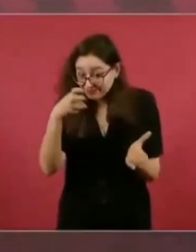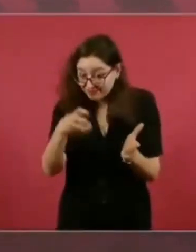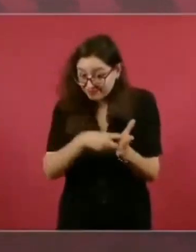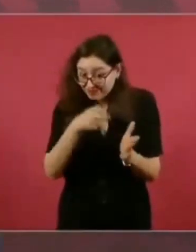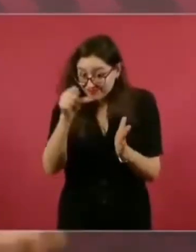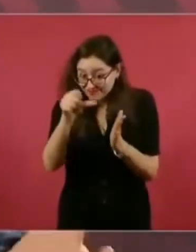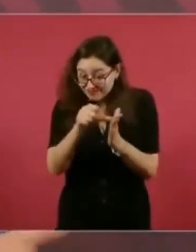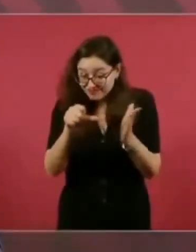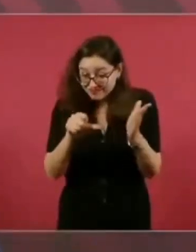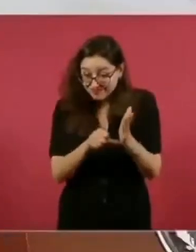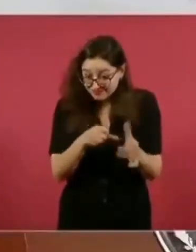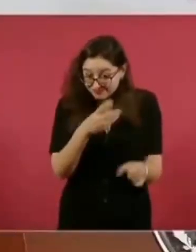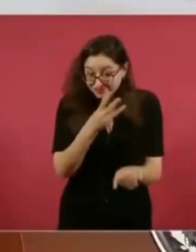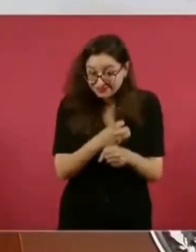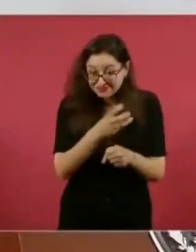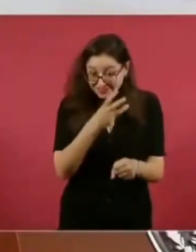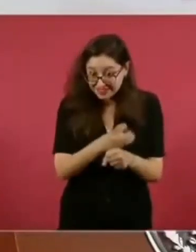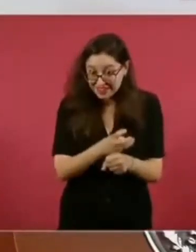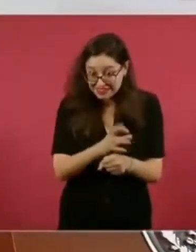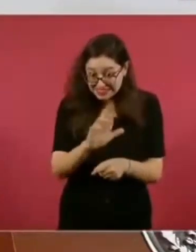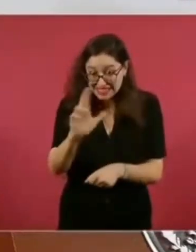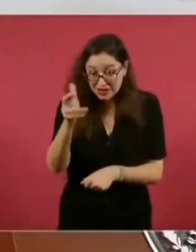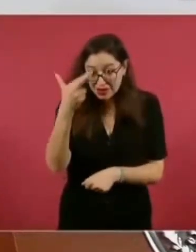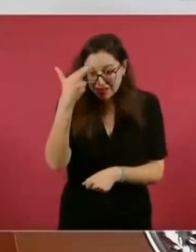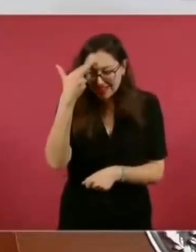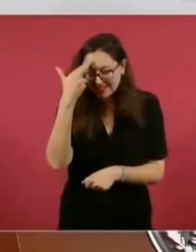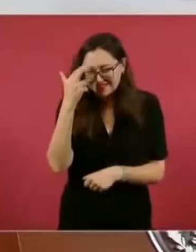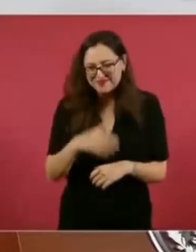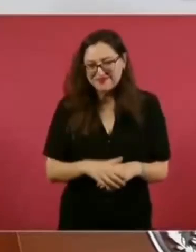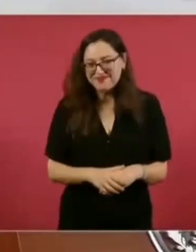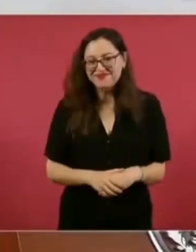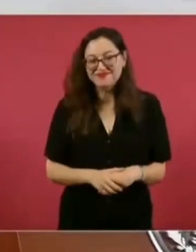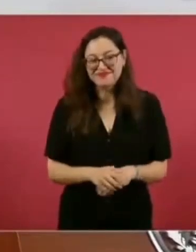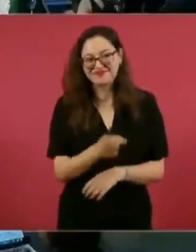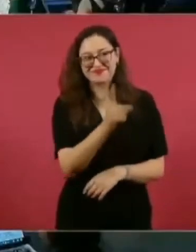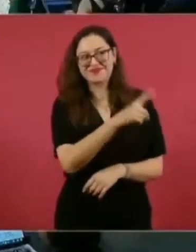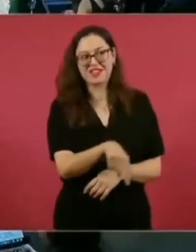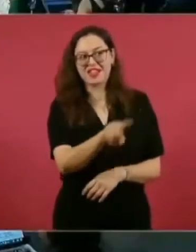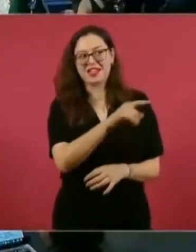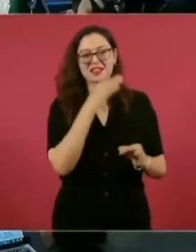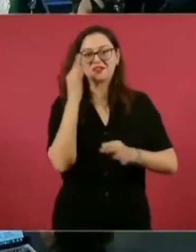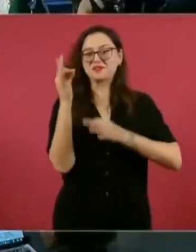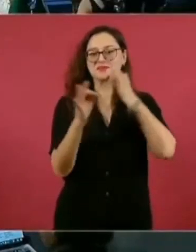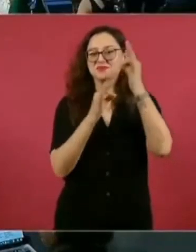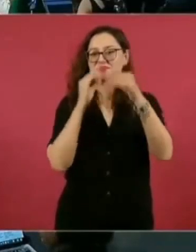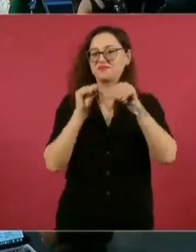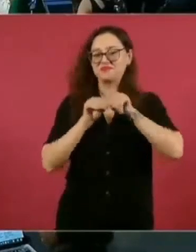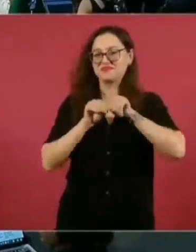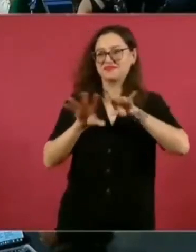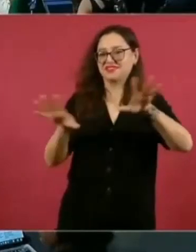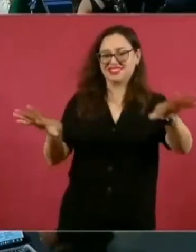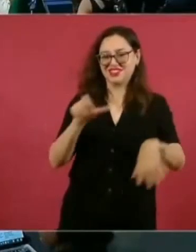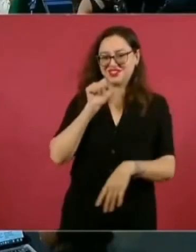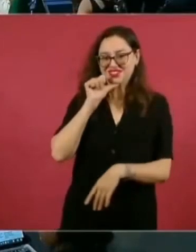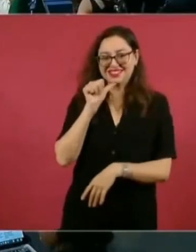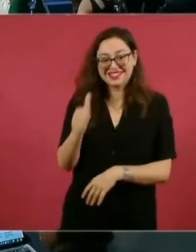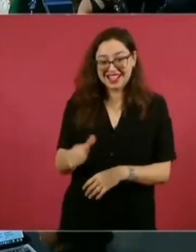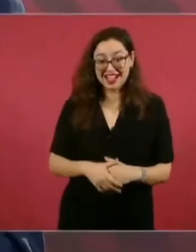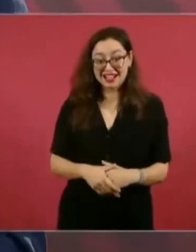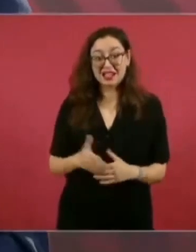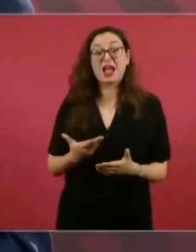nada. ¿Cómo vas a reformar la Constitución, el artículo 3, para limitar la educación